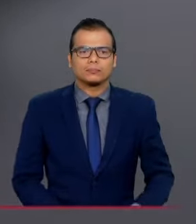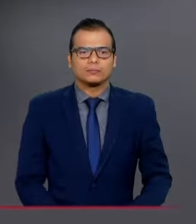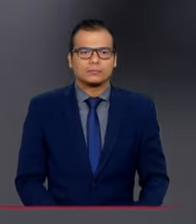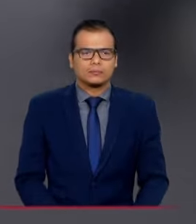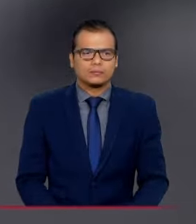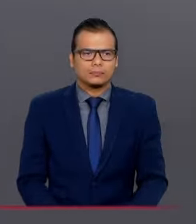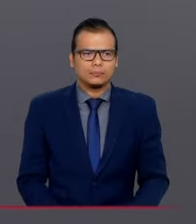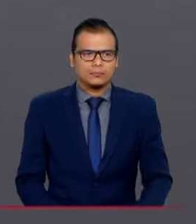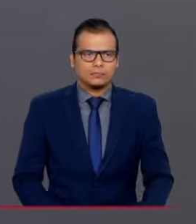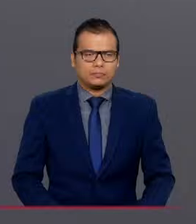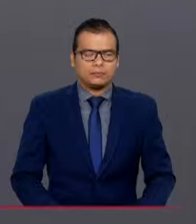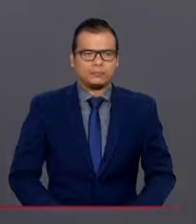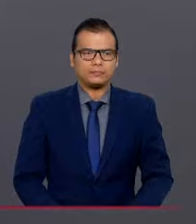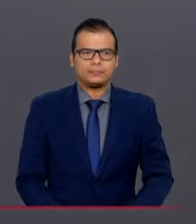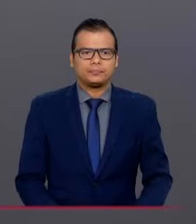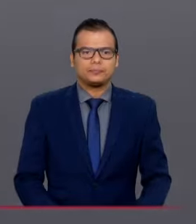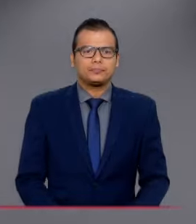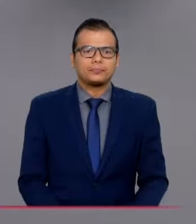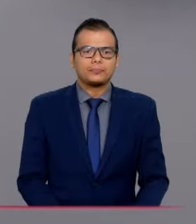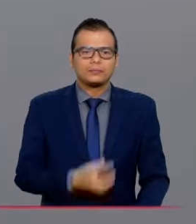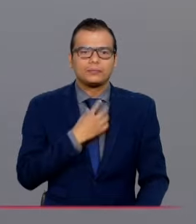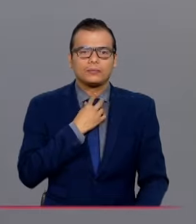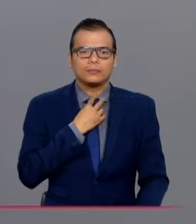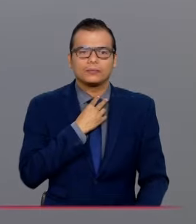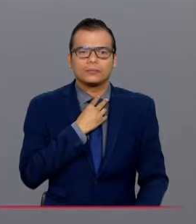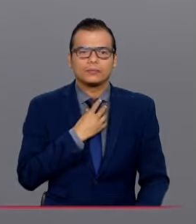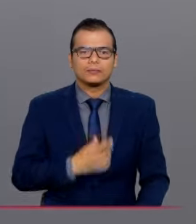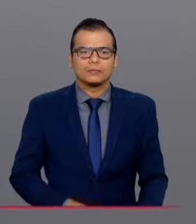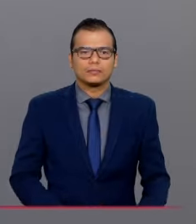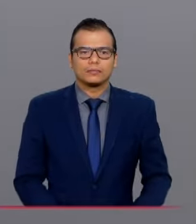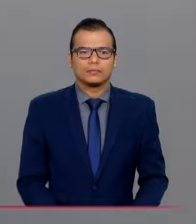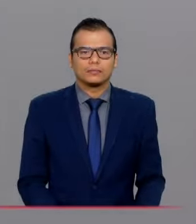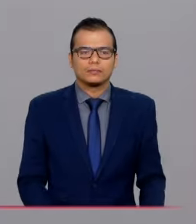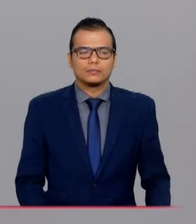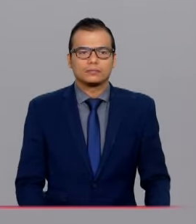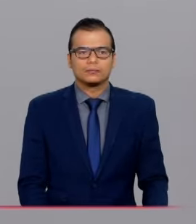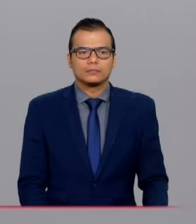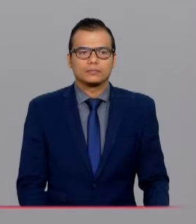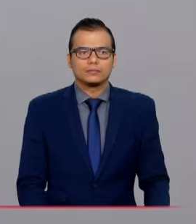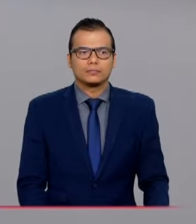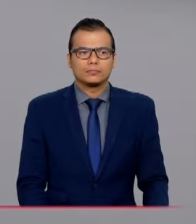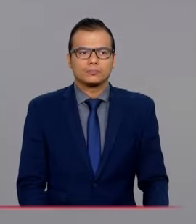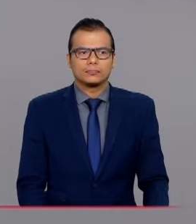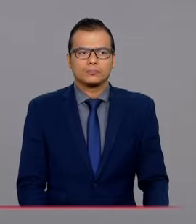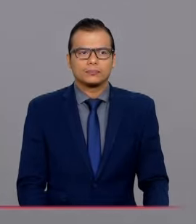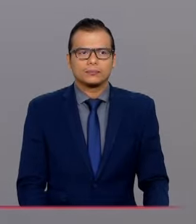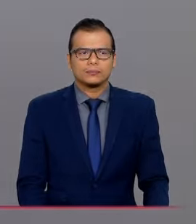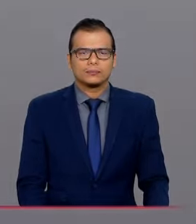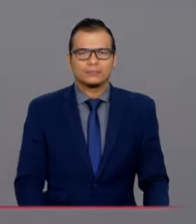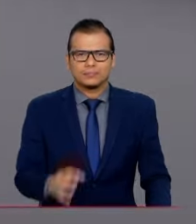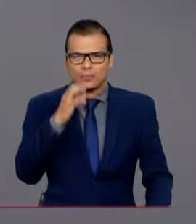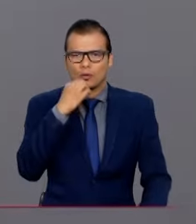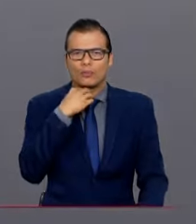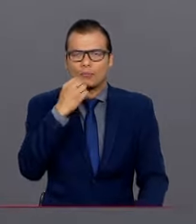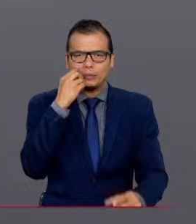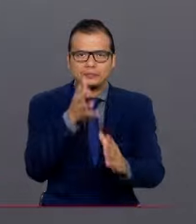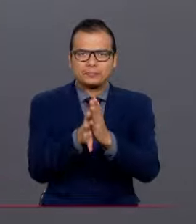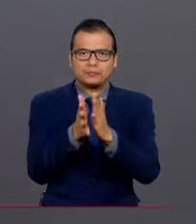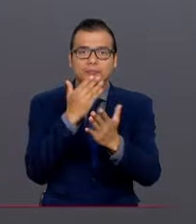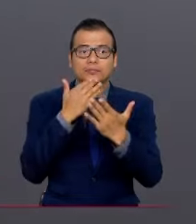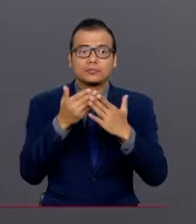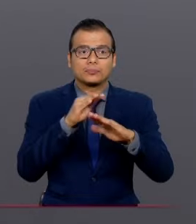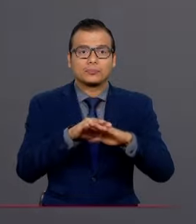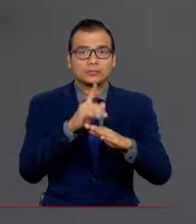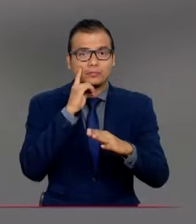Buenas tardes, señores Secretaría de Tránsito Municipal. Aquí se encuentran los señores guardas de tránsito haciendo un operativo, para mí